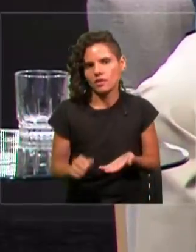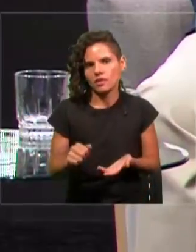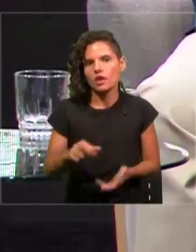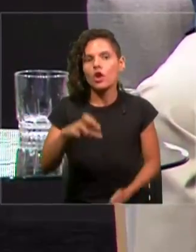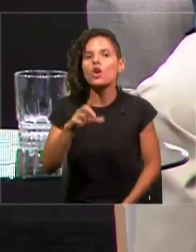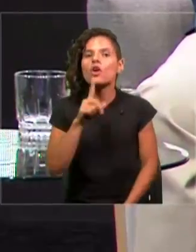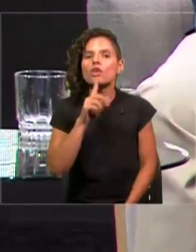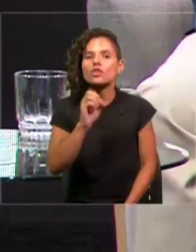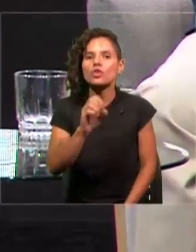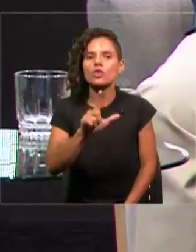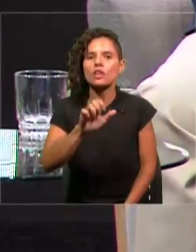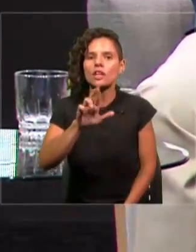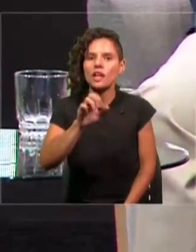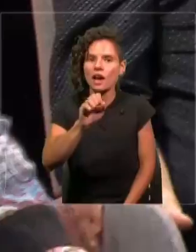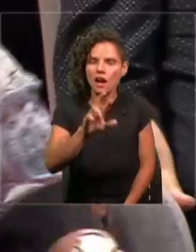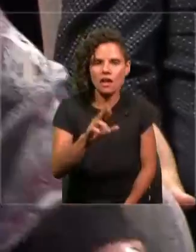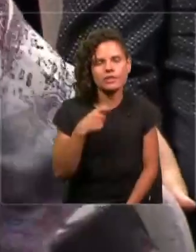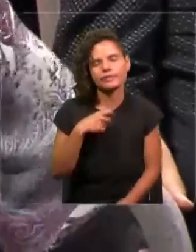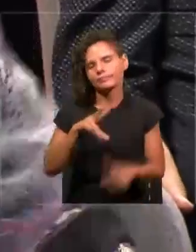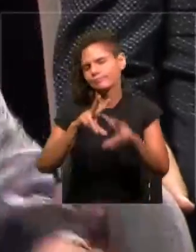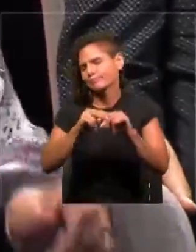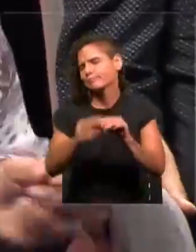en realidad